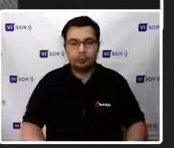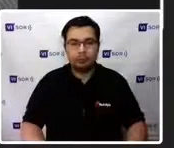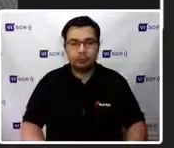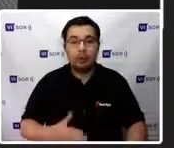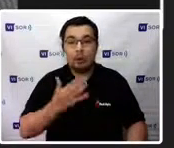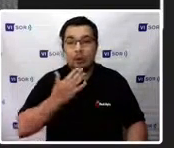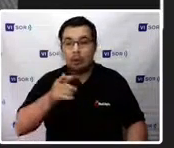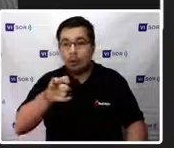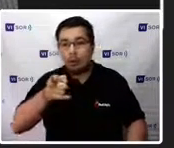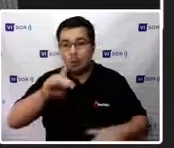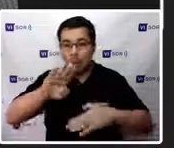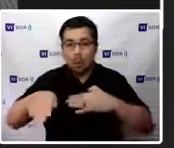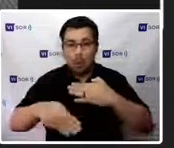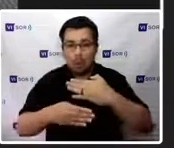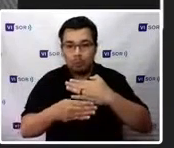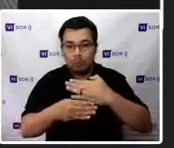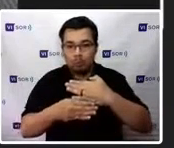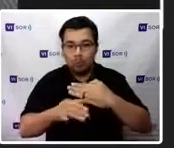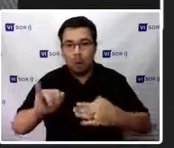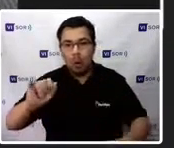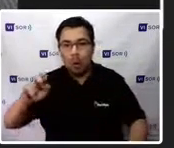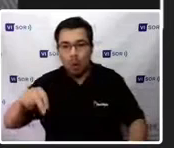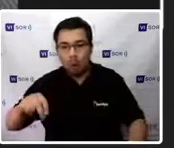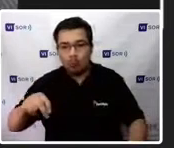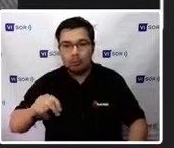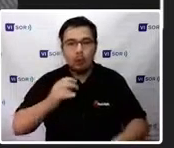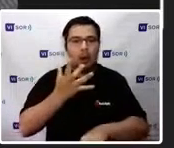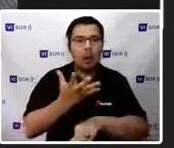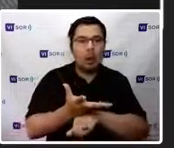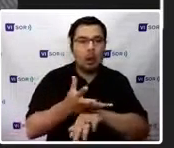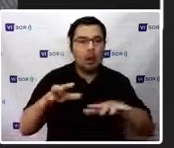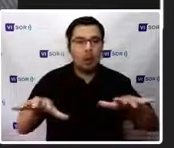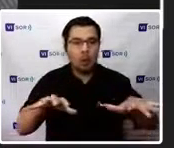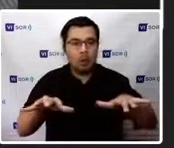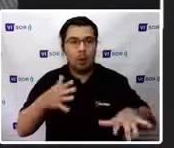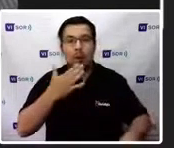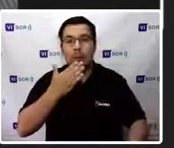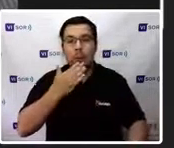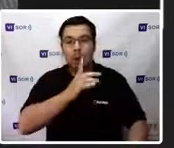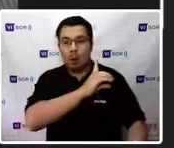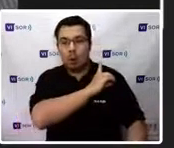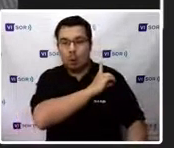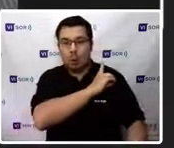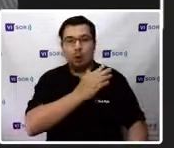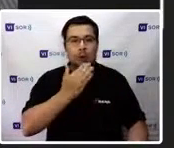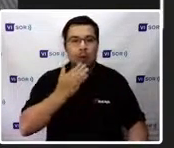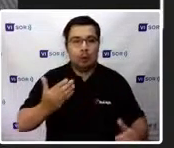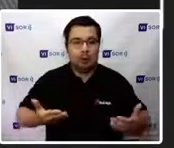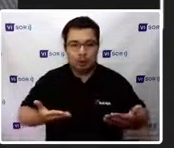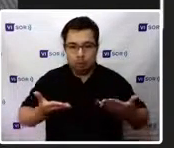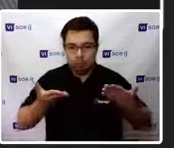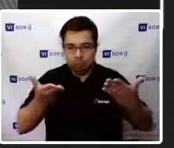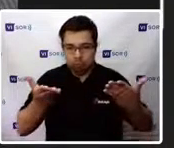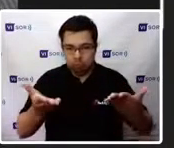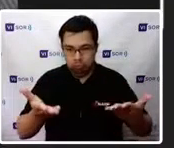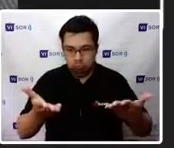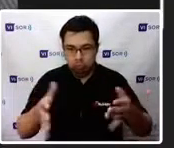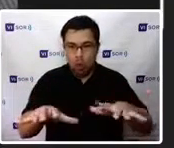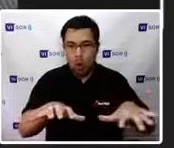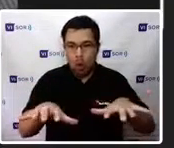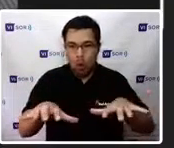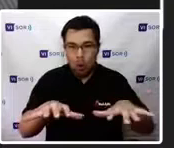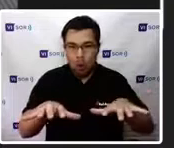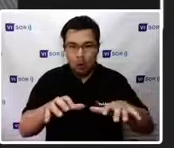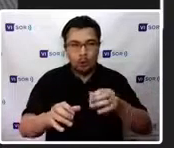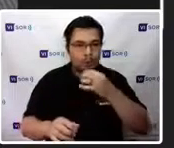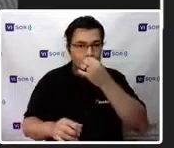Juan, los dos Juan, pero hay una cosa que es notable, Duoc, que también le entrega recursos a los estudiantes para poder equiparse durante los